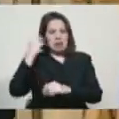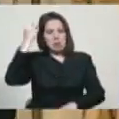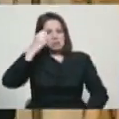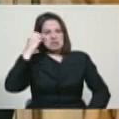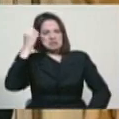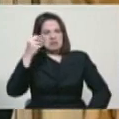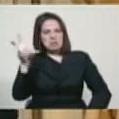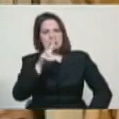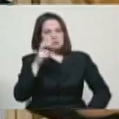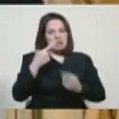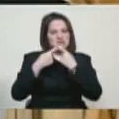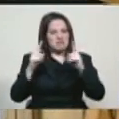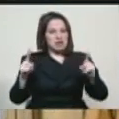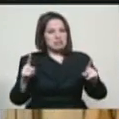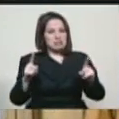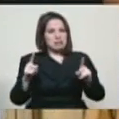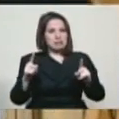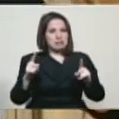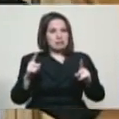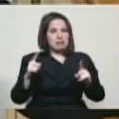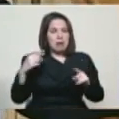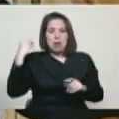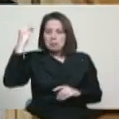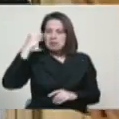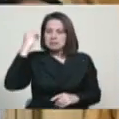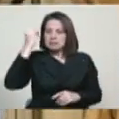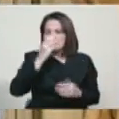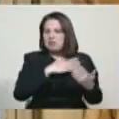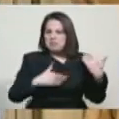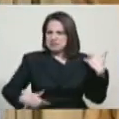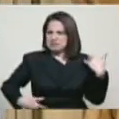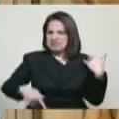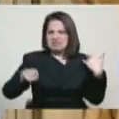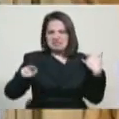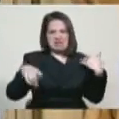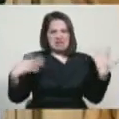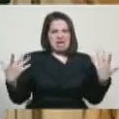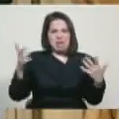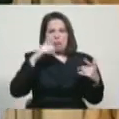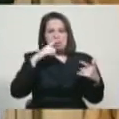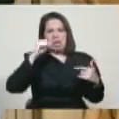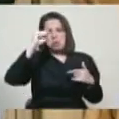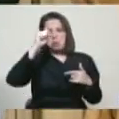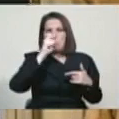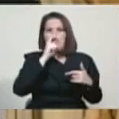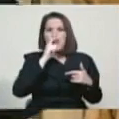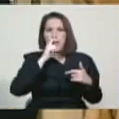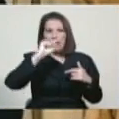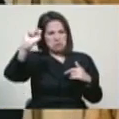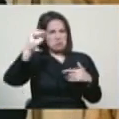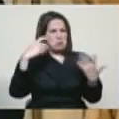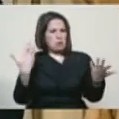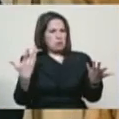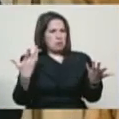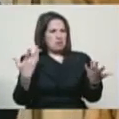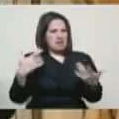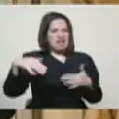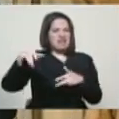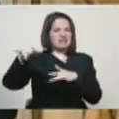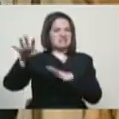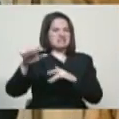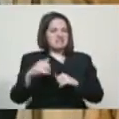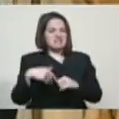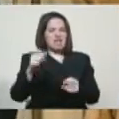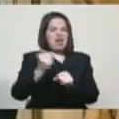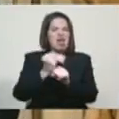subestimado? ¿Cuánto me han subestimado a mí? Ah, Maduro, Madurito. Madurito, me ven. El Madurito, el